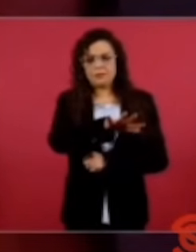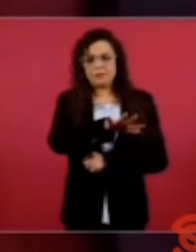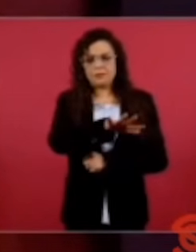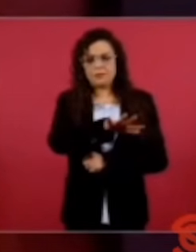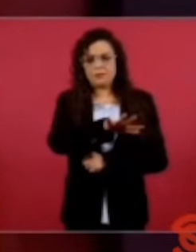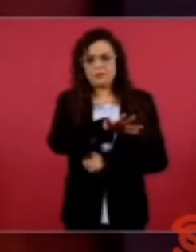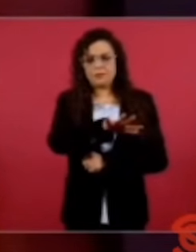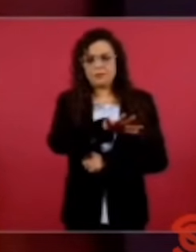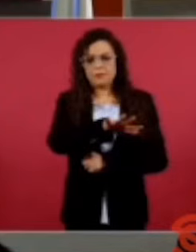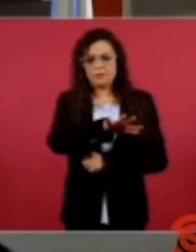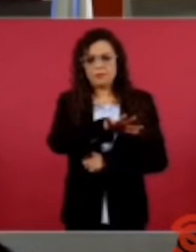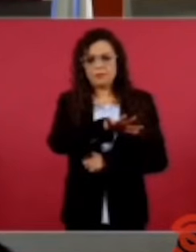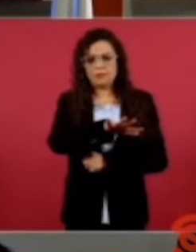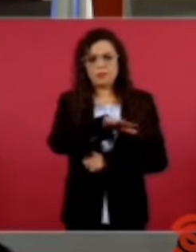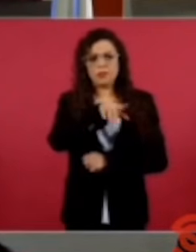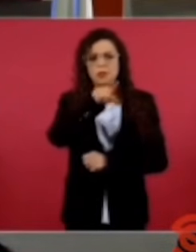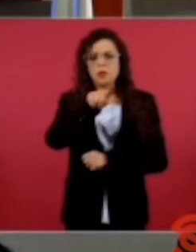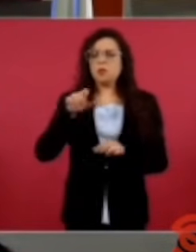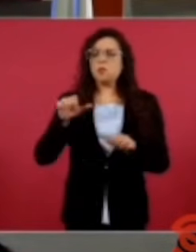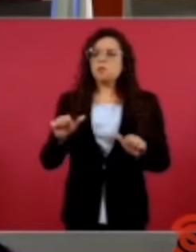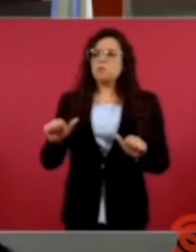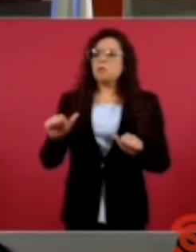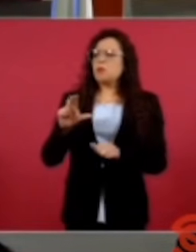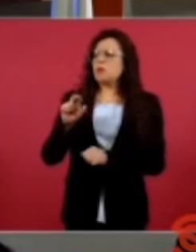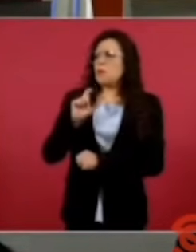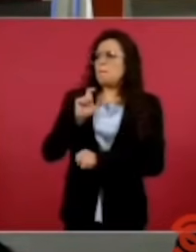Entonces vamos a seguir